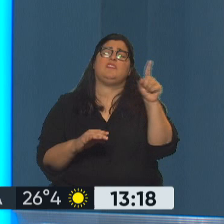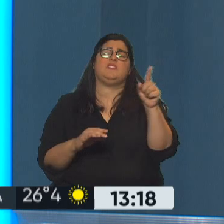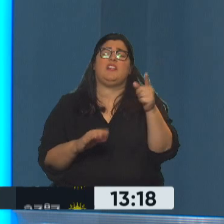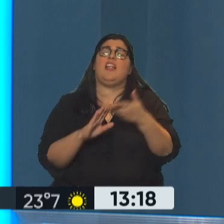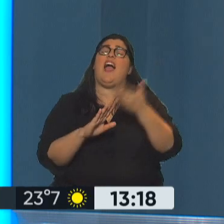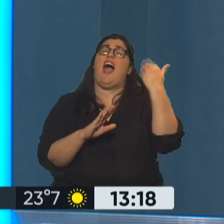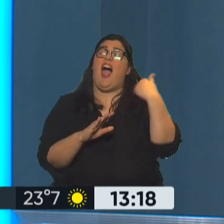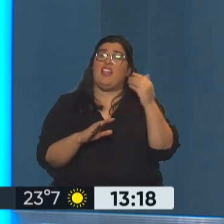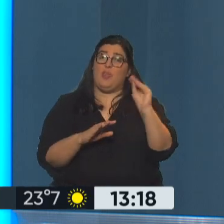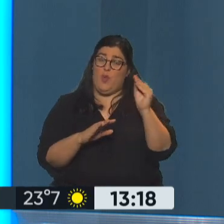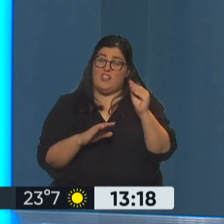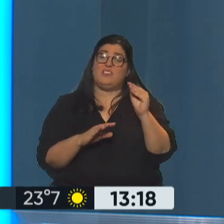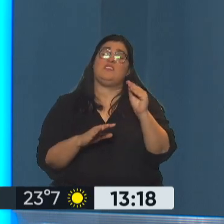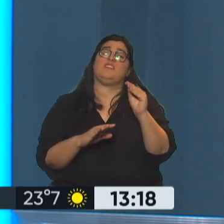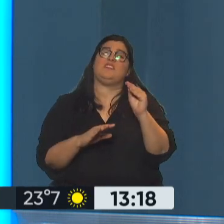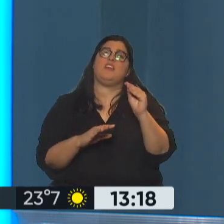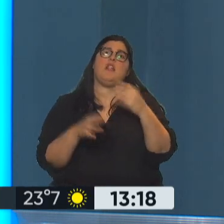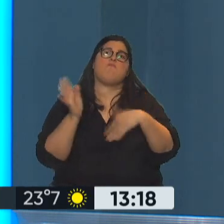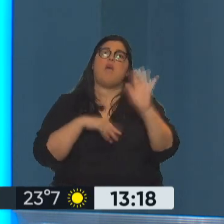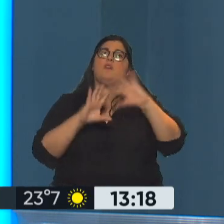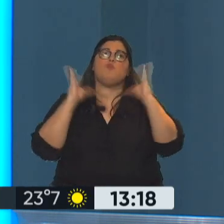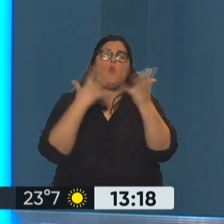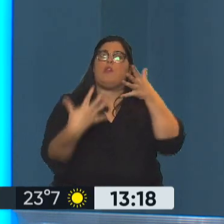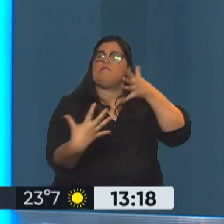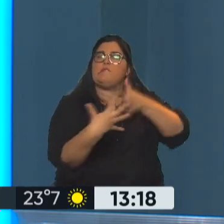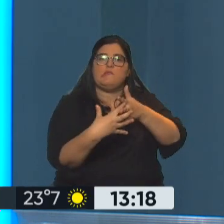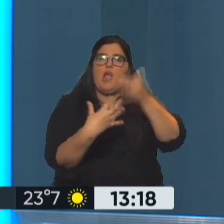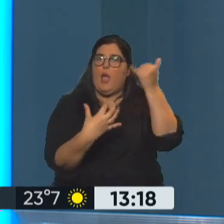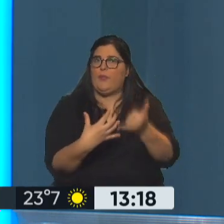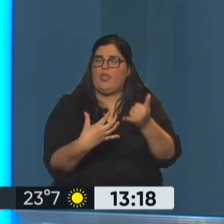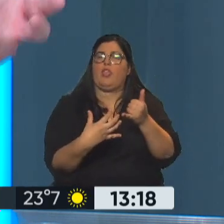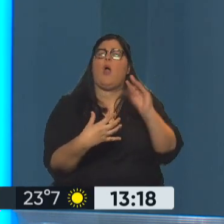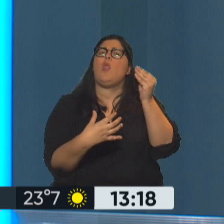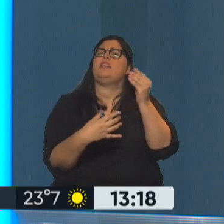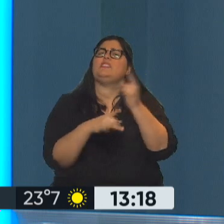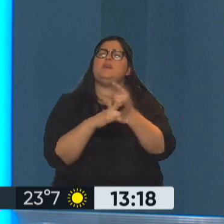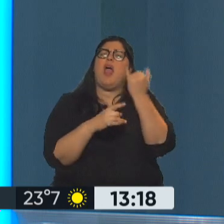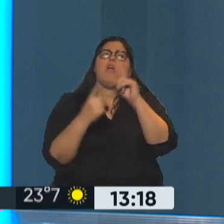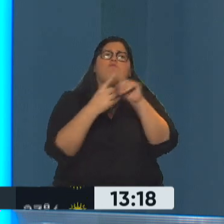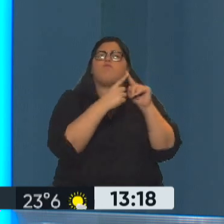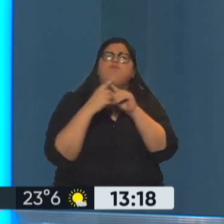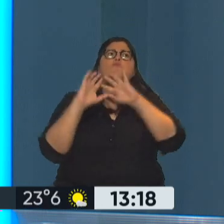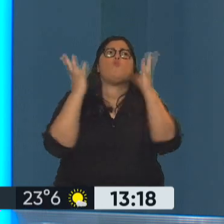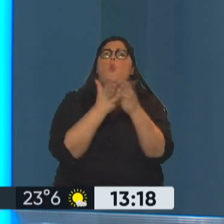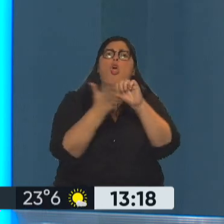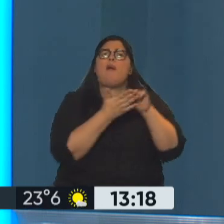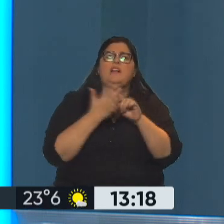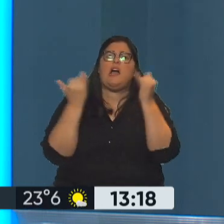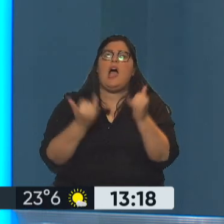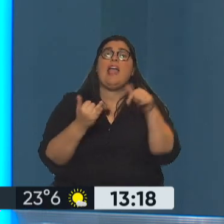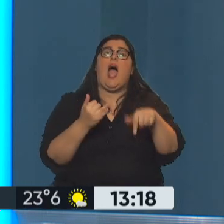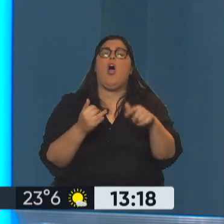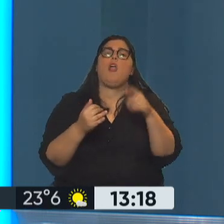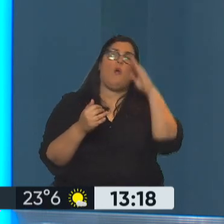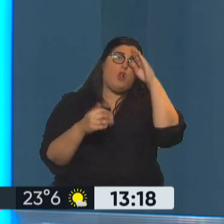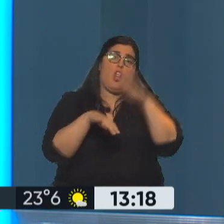era de los más integrados en el mundo. Brasil era un país que jugaba con todos, a uno más aislado del